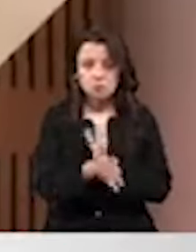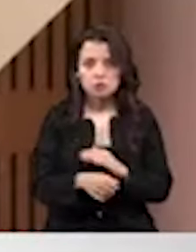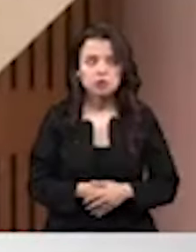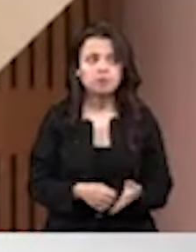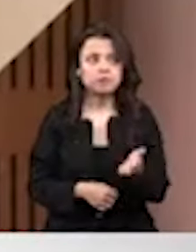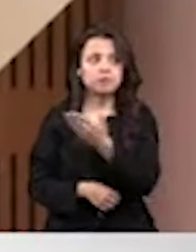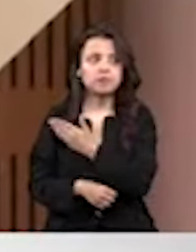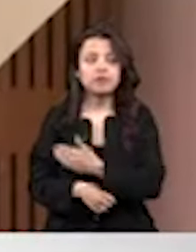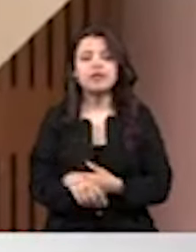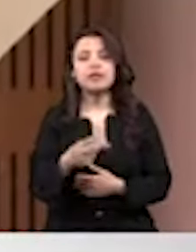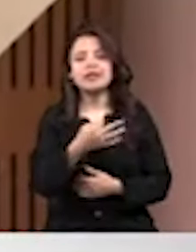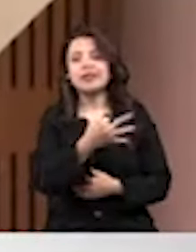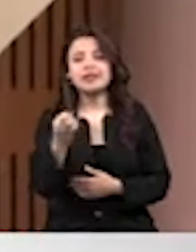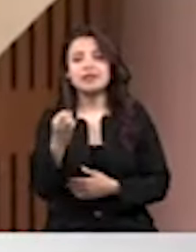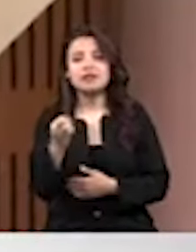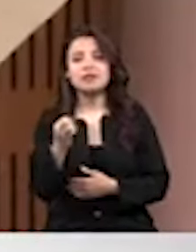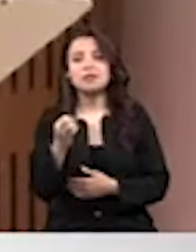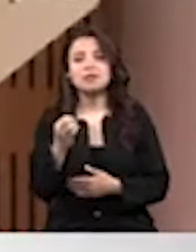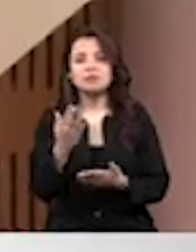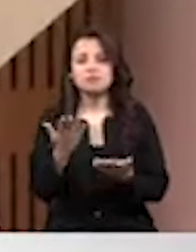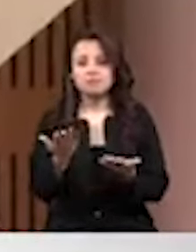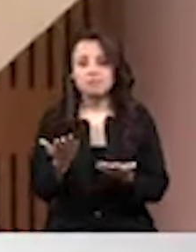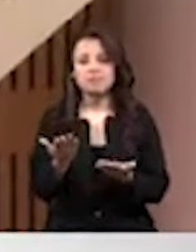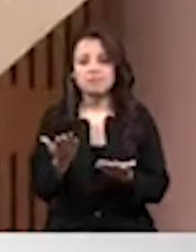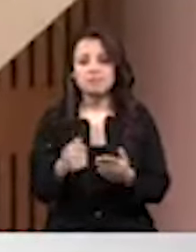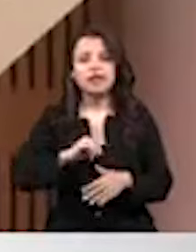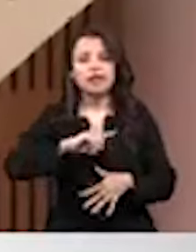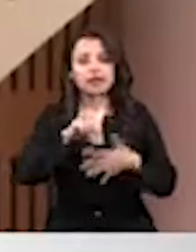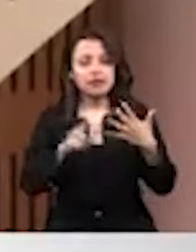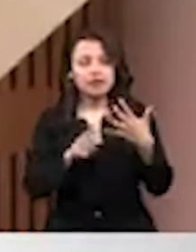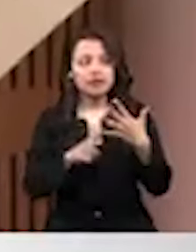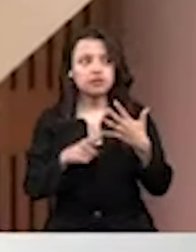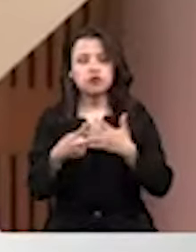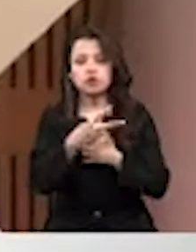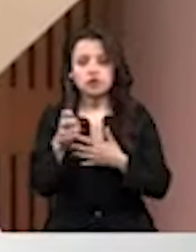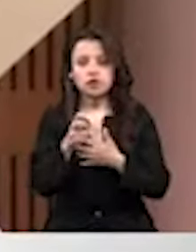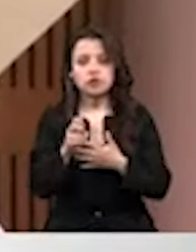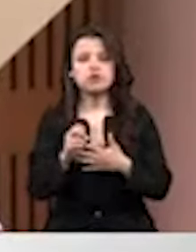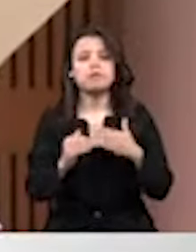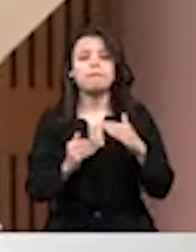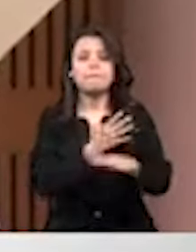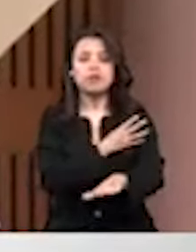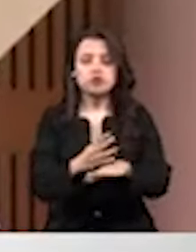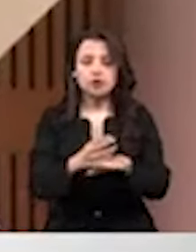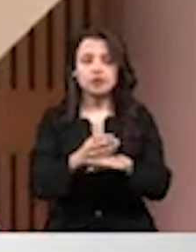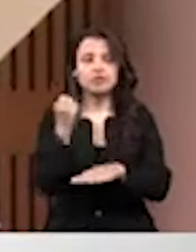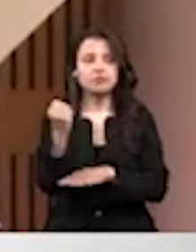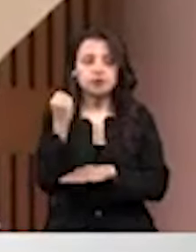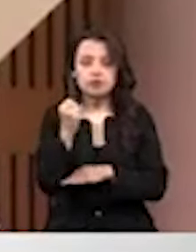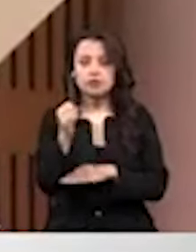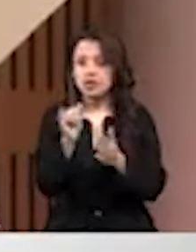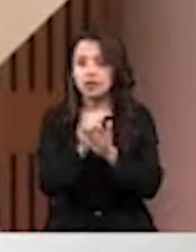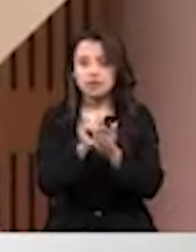356 millones de pesos con un medio de comunicación. La quinta, no se reportaron más de 200 millones de pesos de la